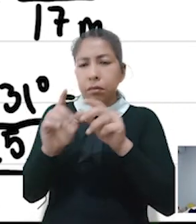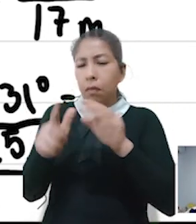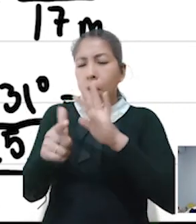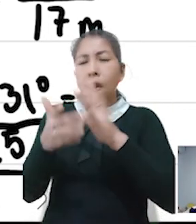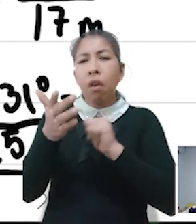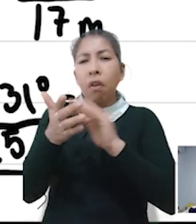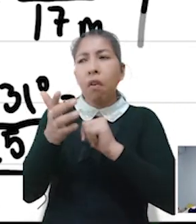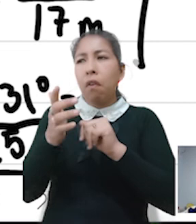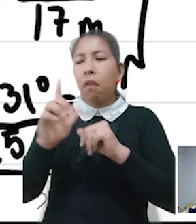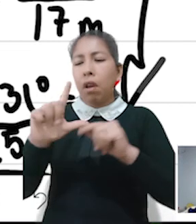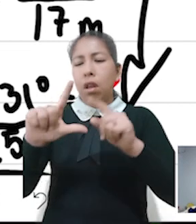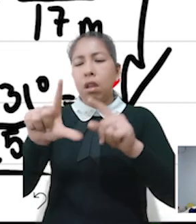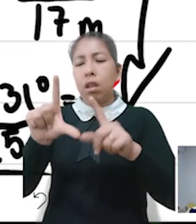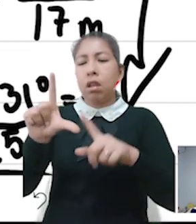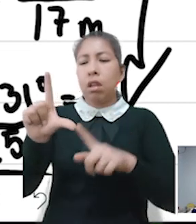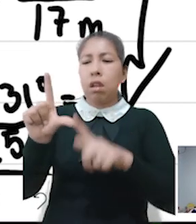estábamos buscando,